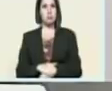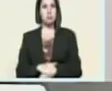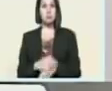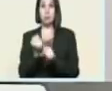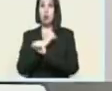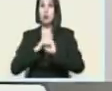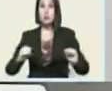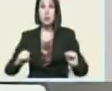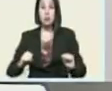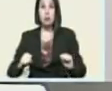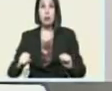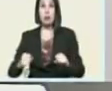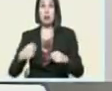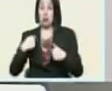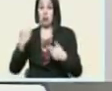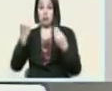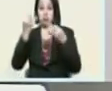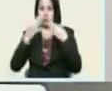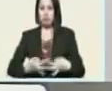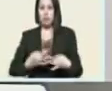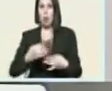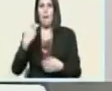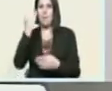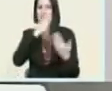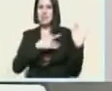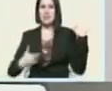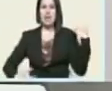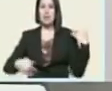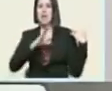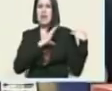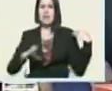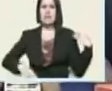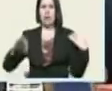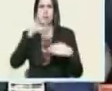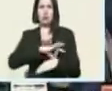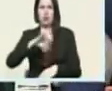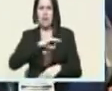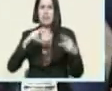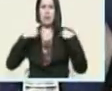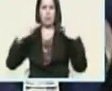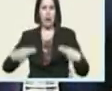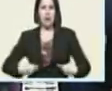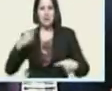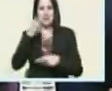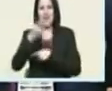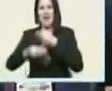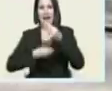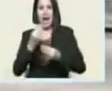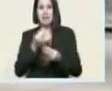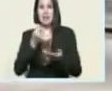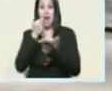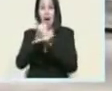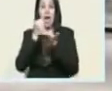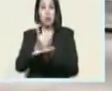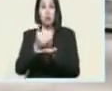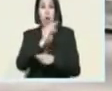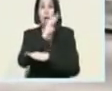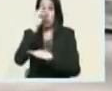Esto solo lo puede hacer un presidente socialista, humanista, cristiano como yo. Un gobierno socialista en el